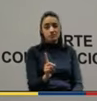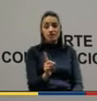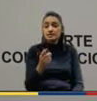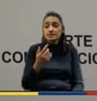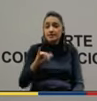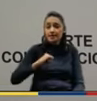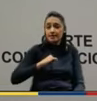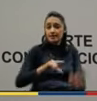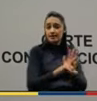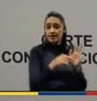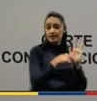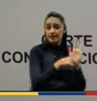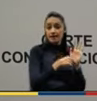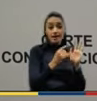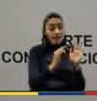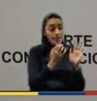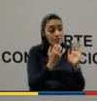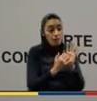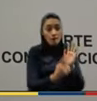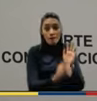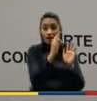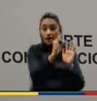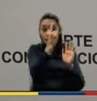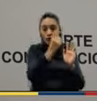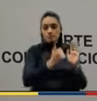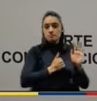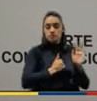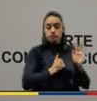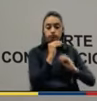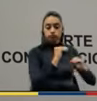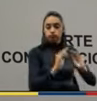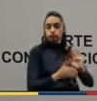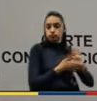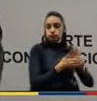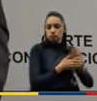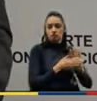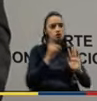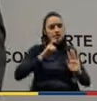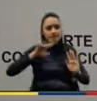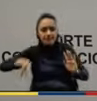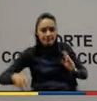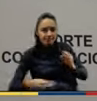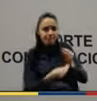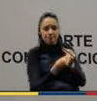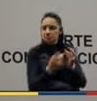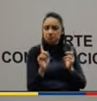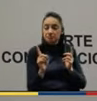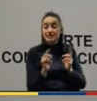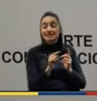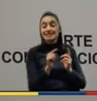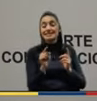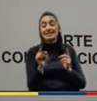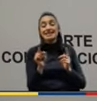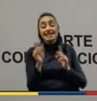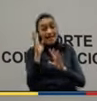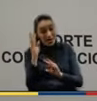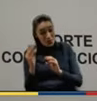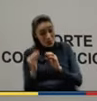encontrarse deberían ser objeto de un proceso de desarrollo legislativo. Aquí se apelaba que este es un acuerdo innovador, lo cual debo